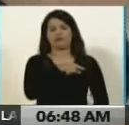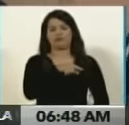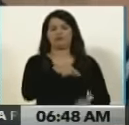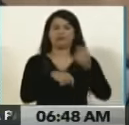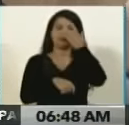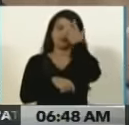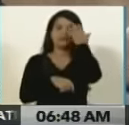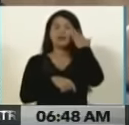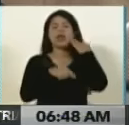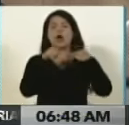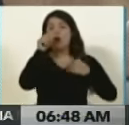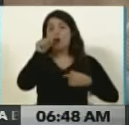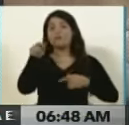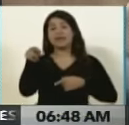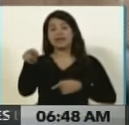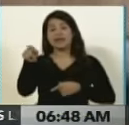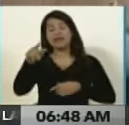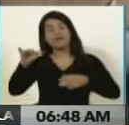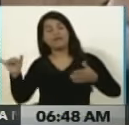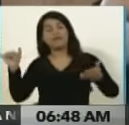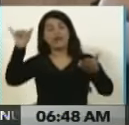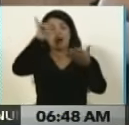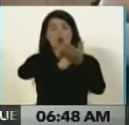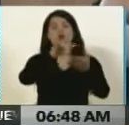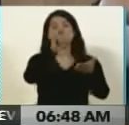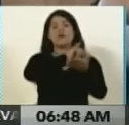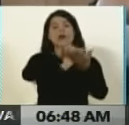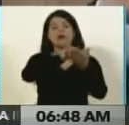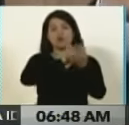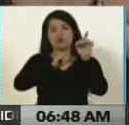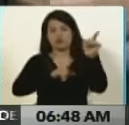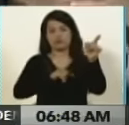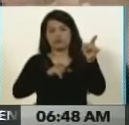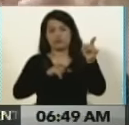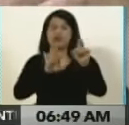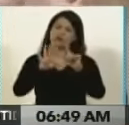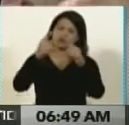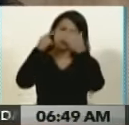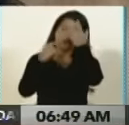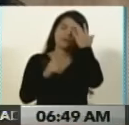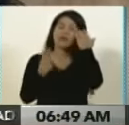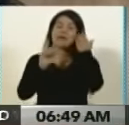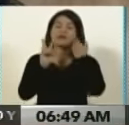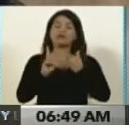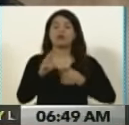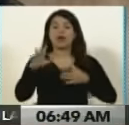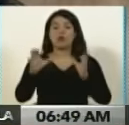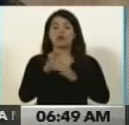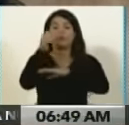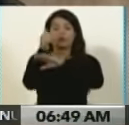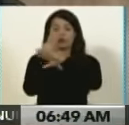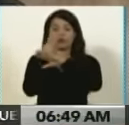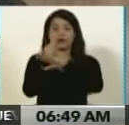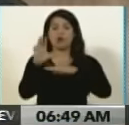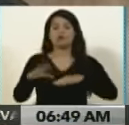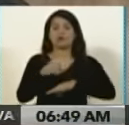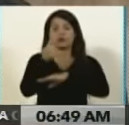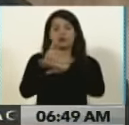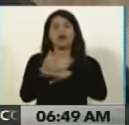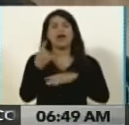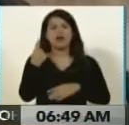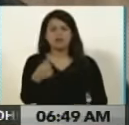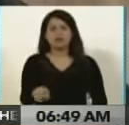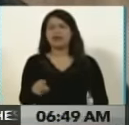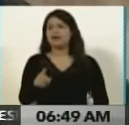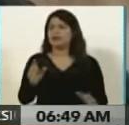va precisamente a Nueva York. En el país se está estructurando la Junta Patriótica como una unidad de